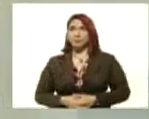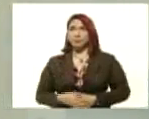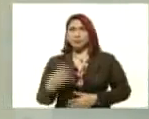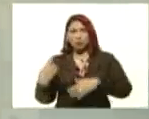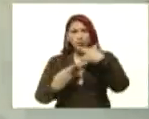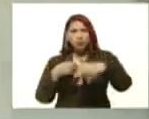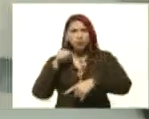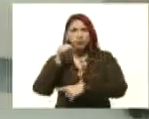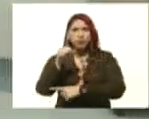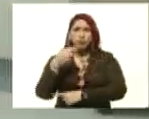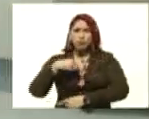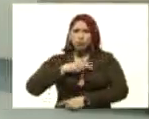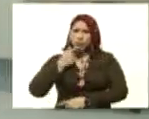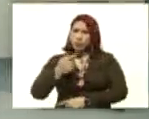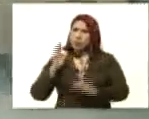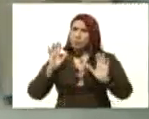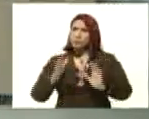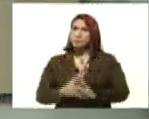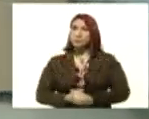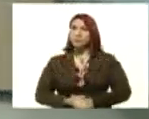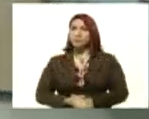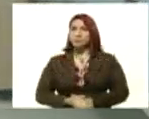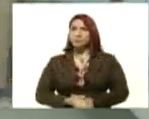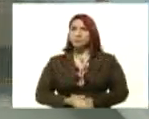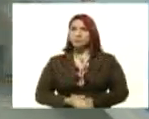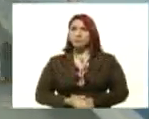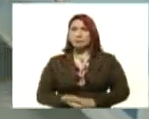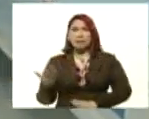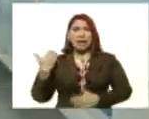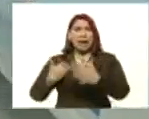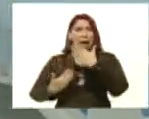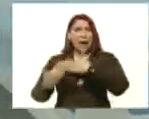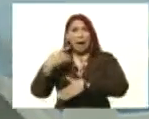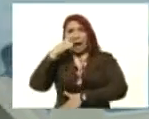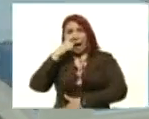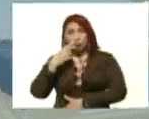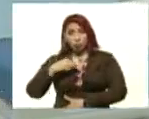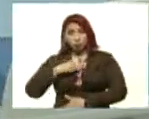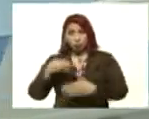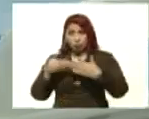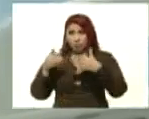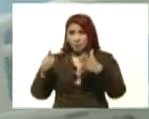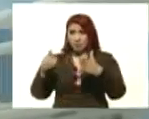revolucionaria, dijéramos. Esto hace muchos años, cuando inauguramos